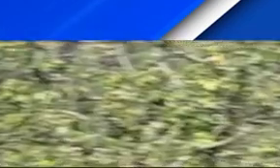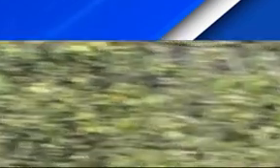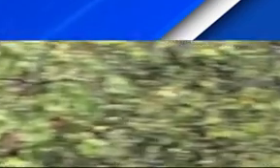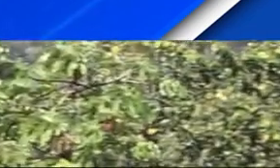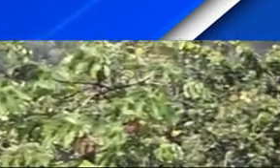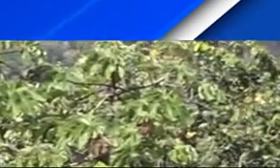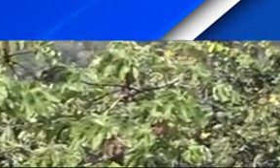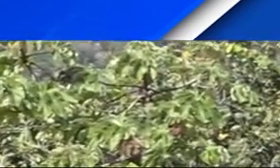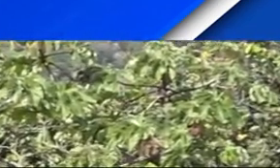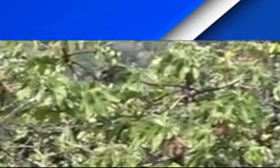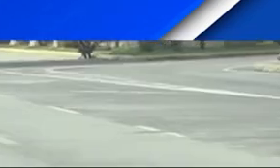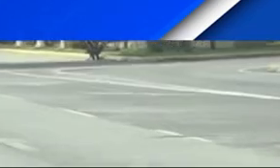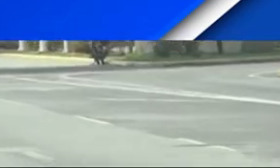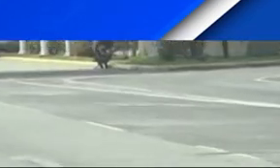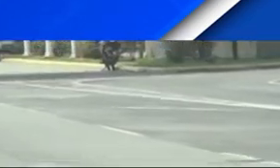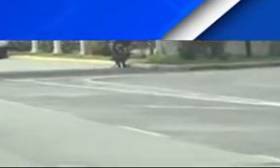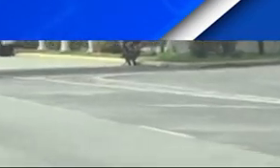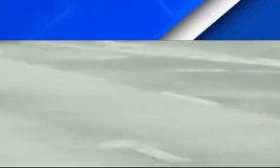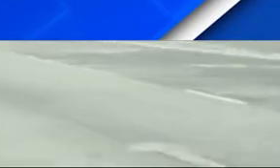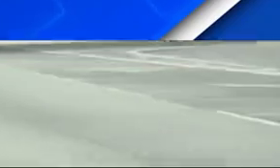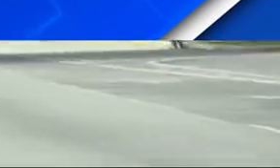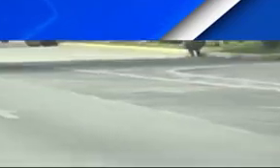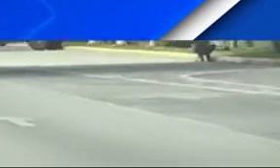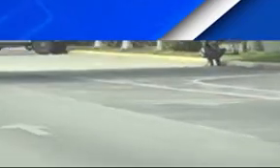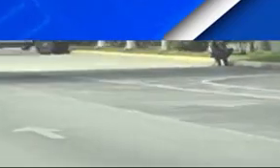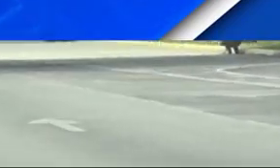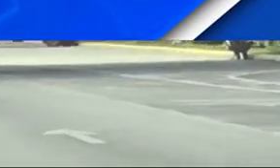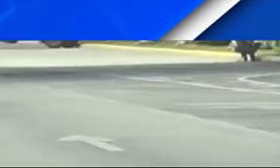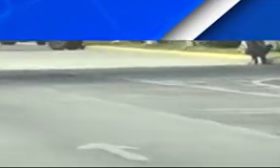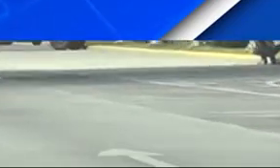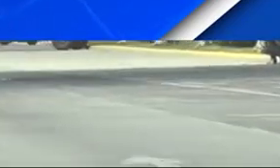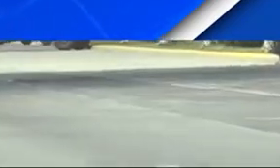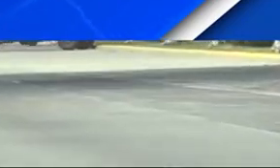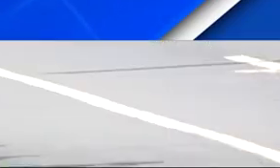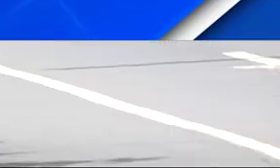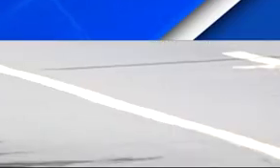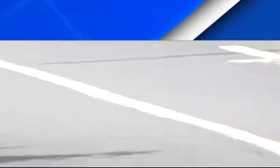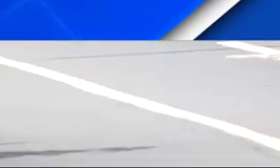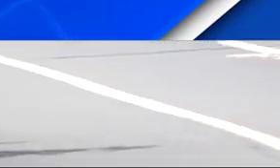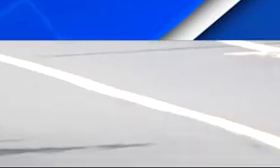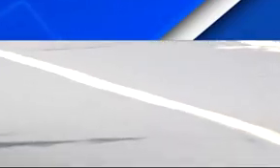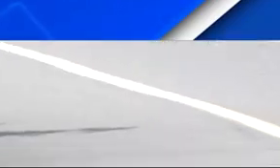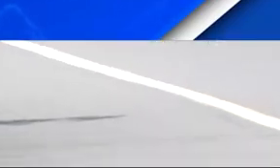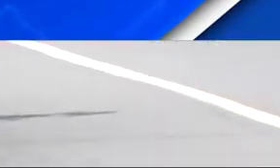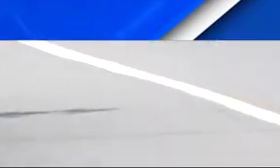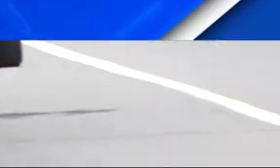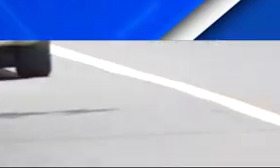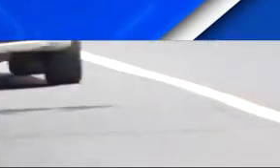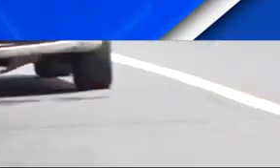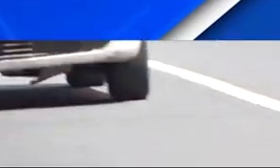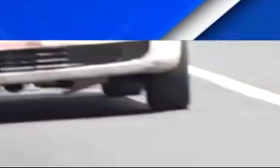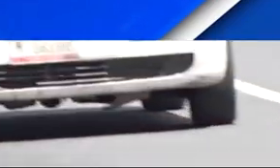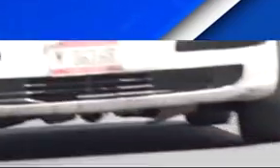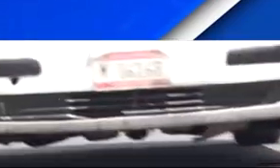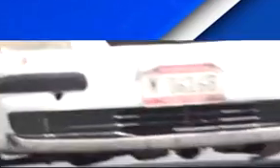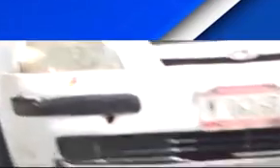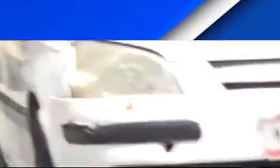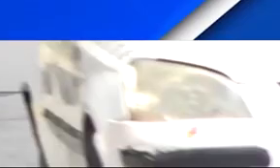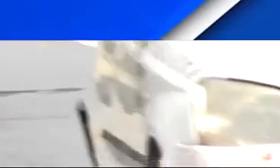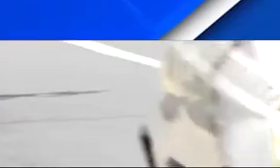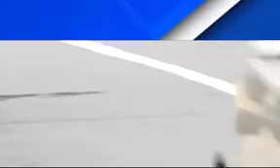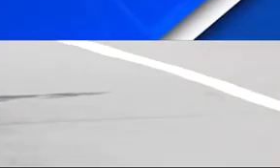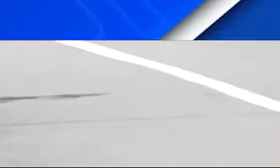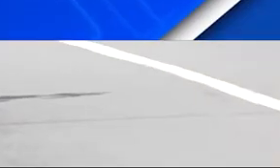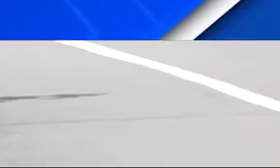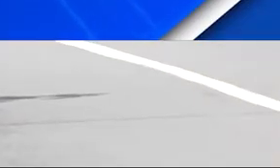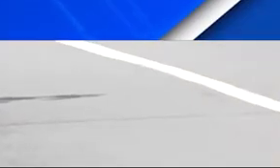las expectativas. Agregó que la economía también ya logró mejorar los números con respecto al 2017 y